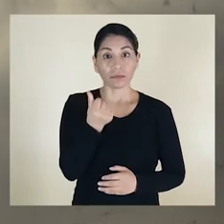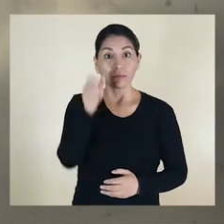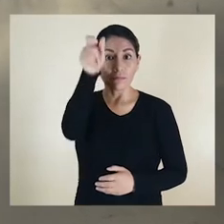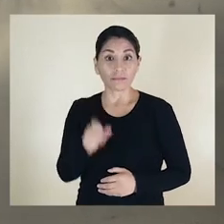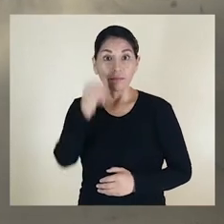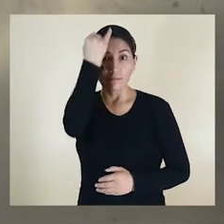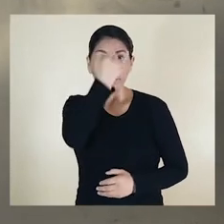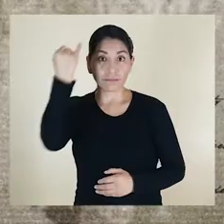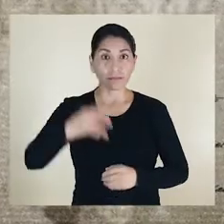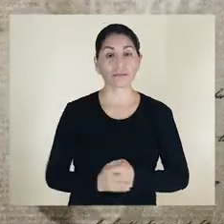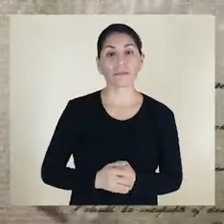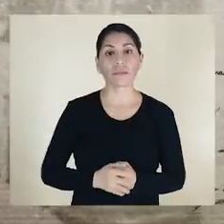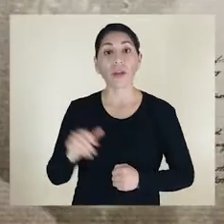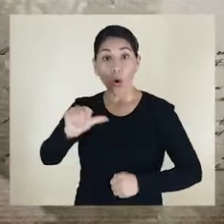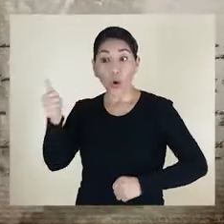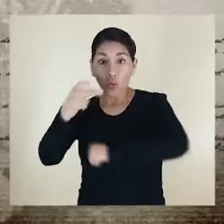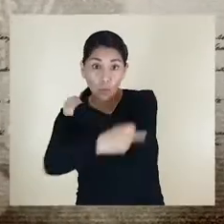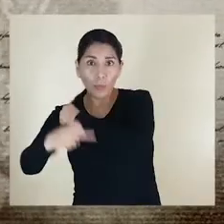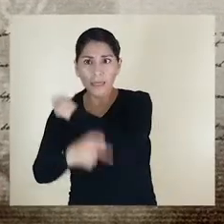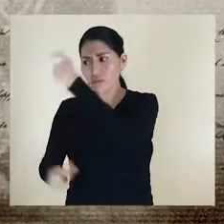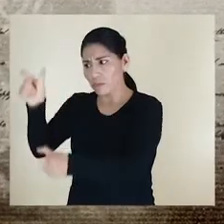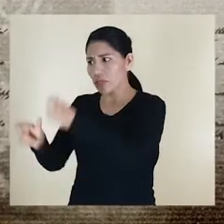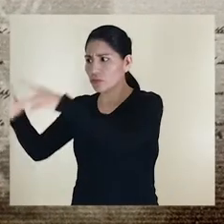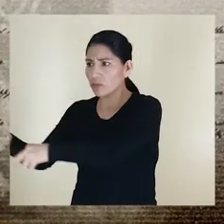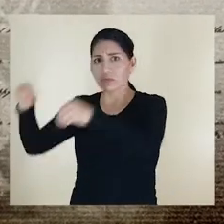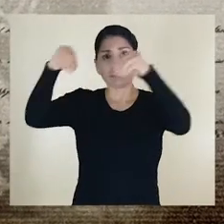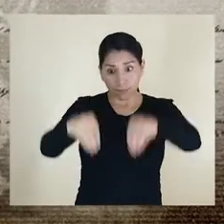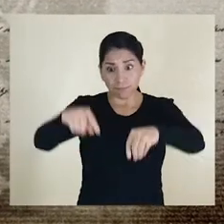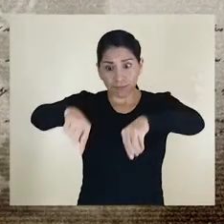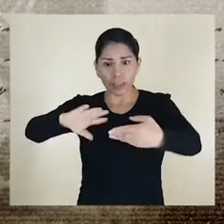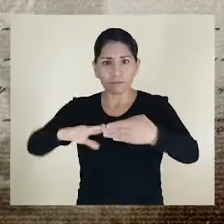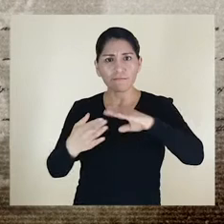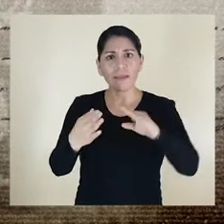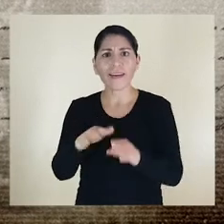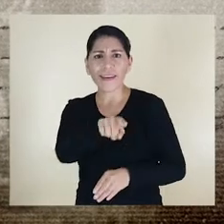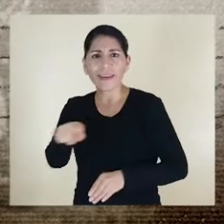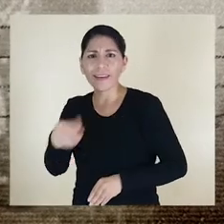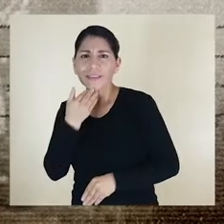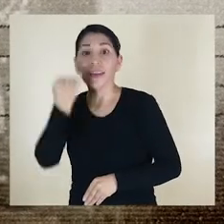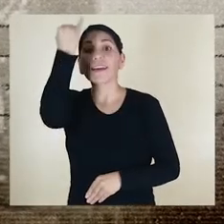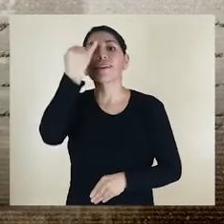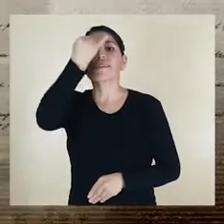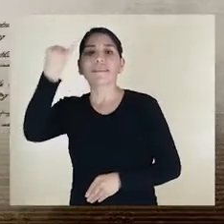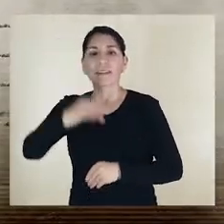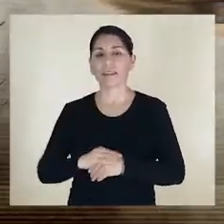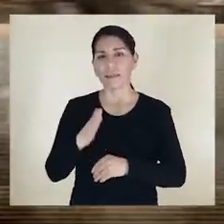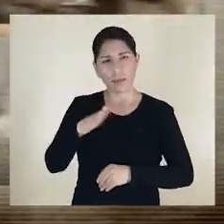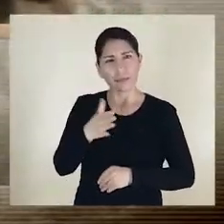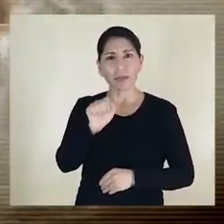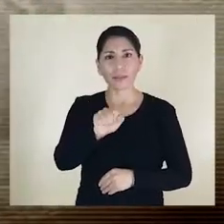antiguo Banco Italiano. Una de las colonias más importantes de migrantes al Perú fue la Italiana, desde mediados del